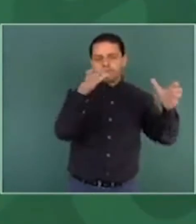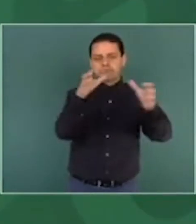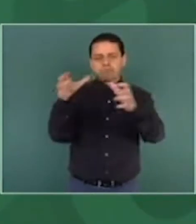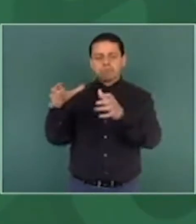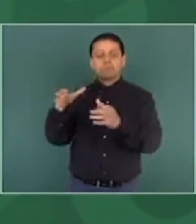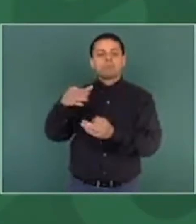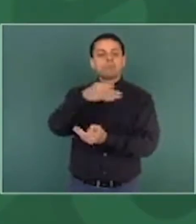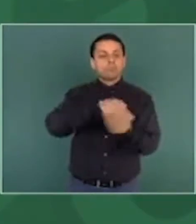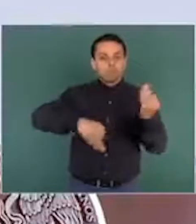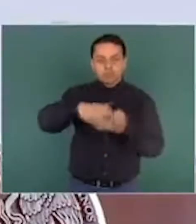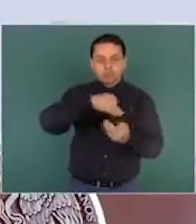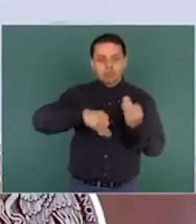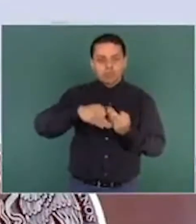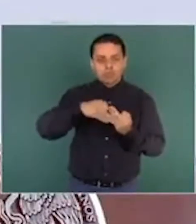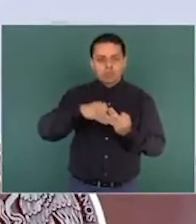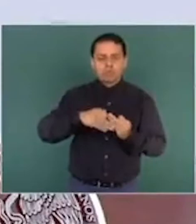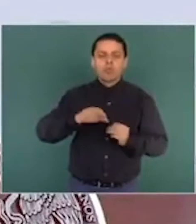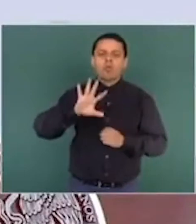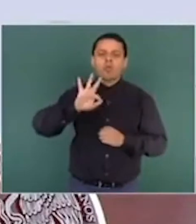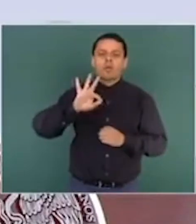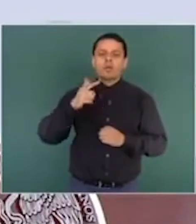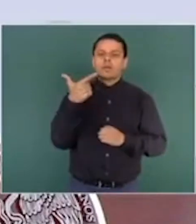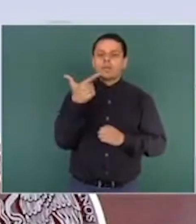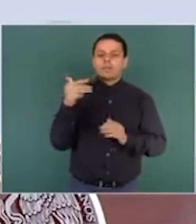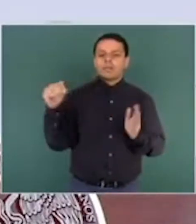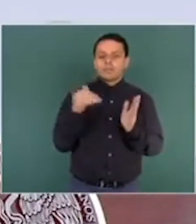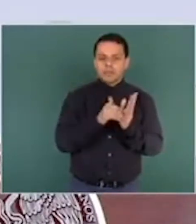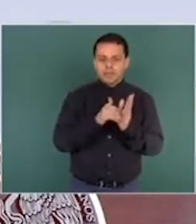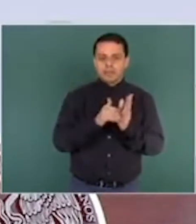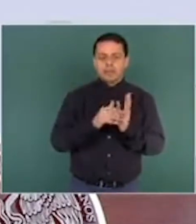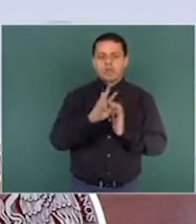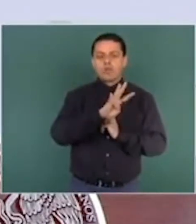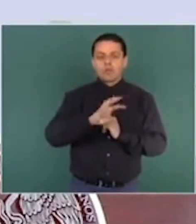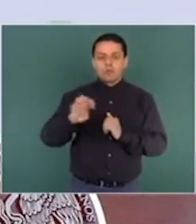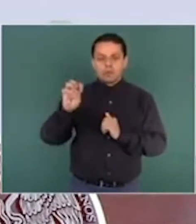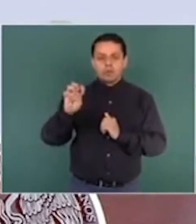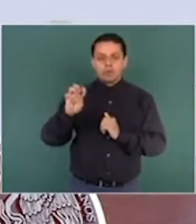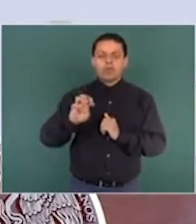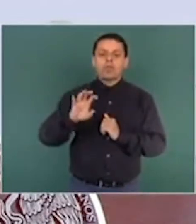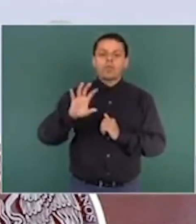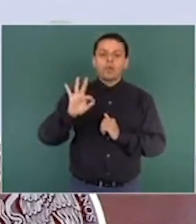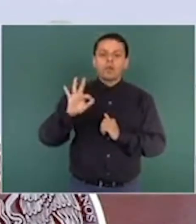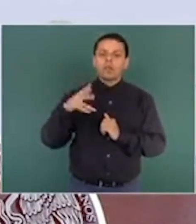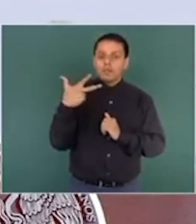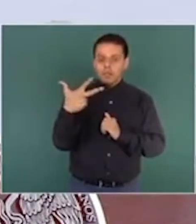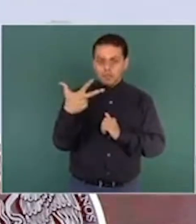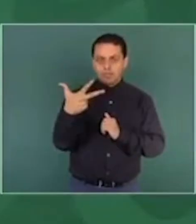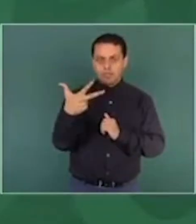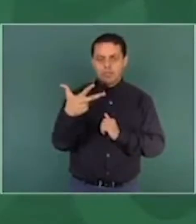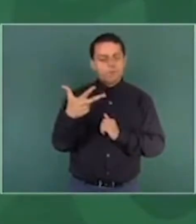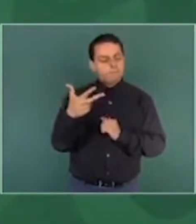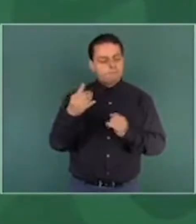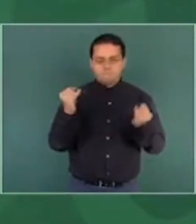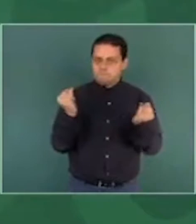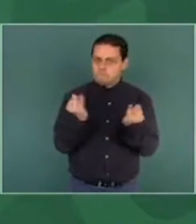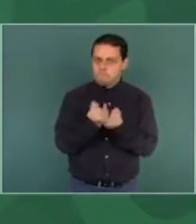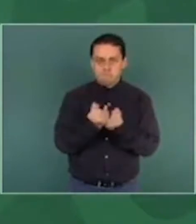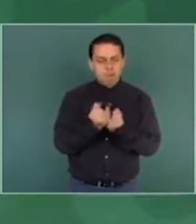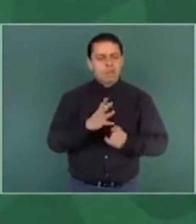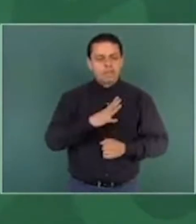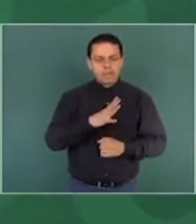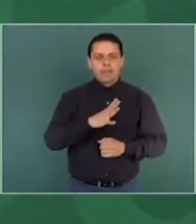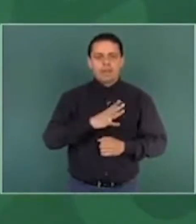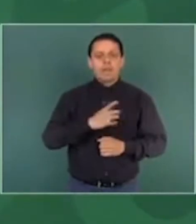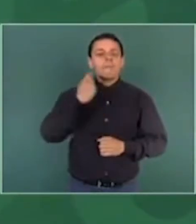se ganó uno, y aseguró que el dinero que aparece es parte de las aportaciones de la gente para fortalecer su movimiento.